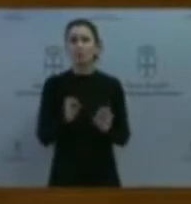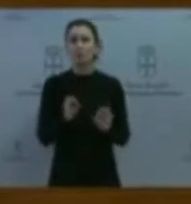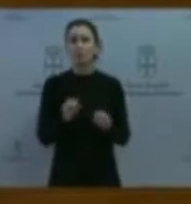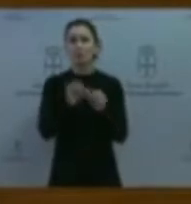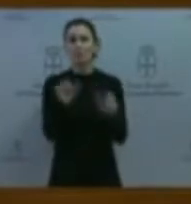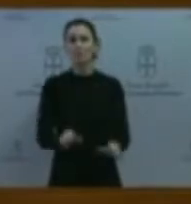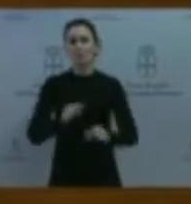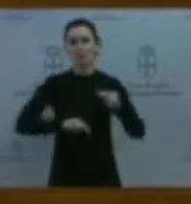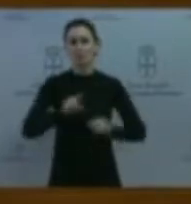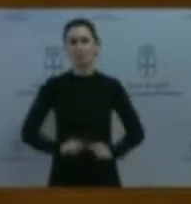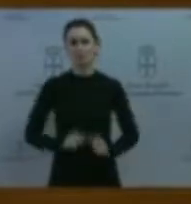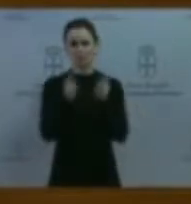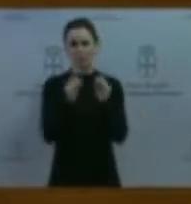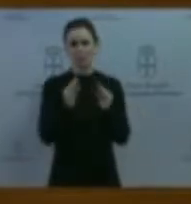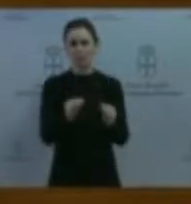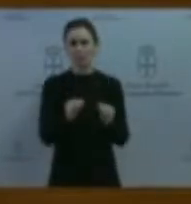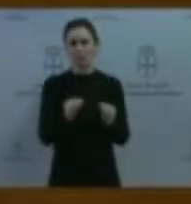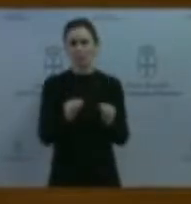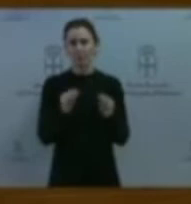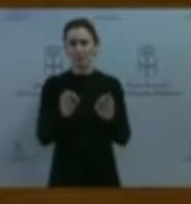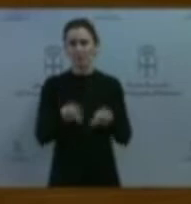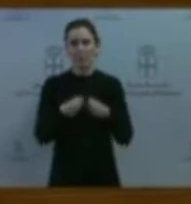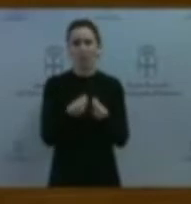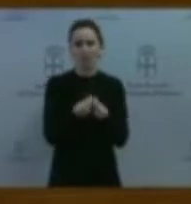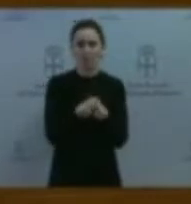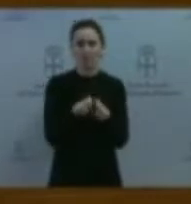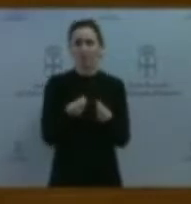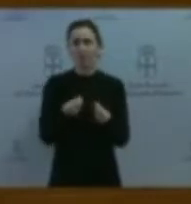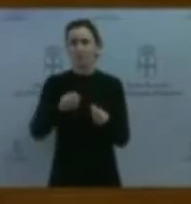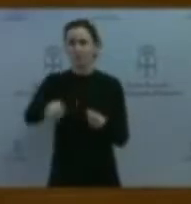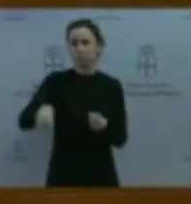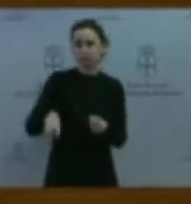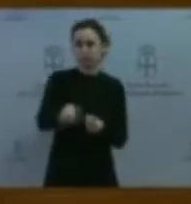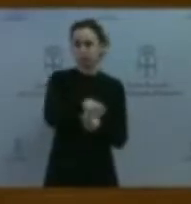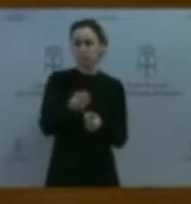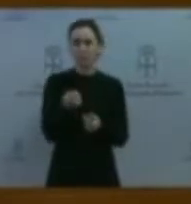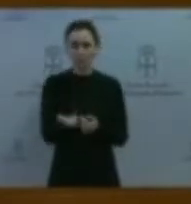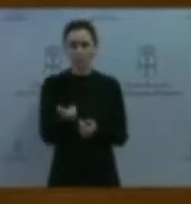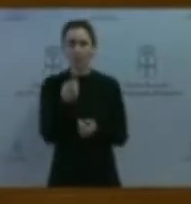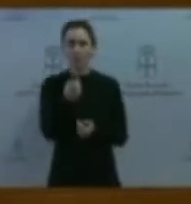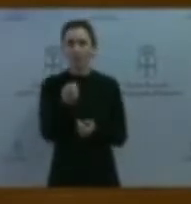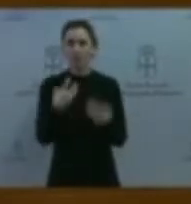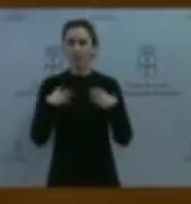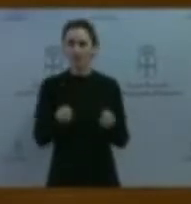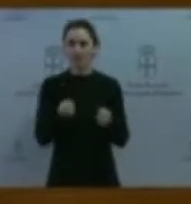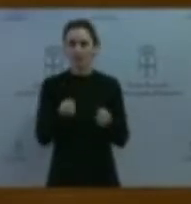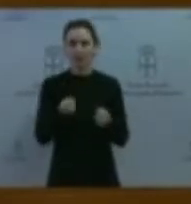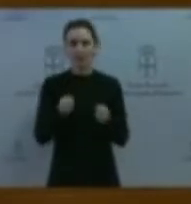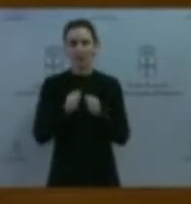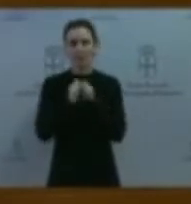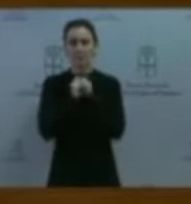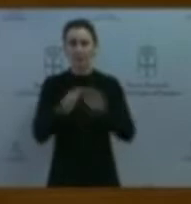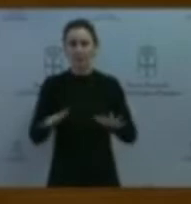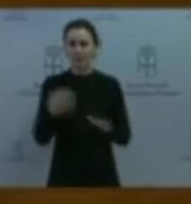habitacional y vacía de recursos a las periferias. Las dificultades de nuestra sanidad para combatir la pandemia tienen que ponerse en relación,